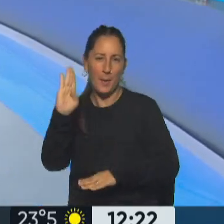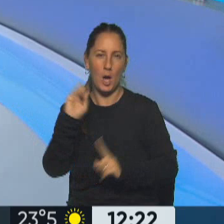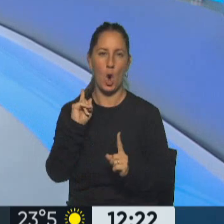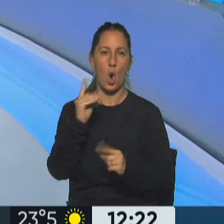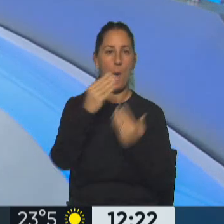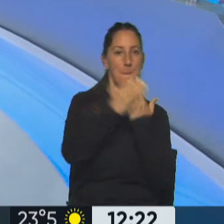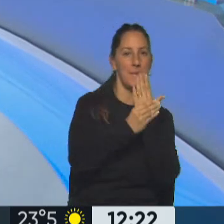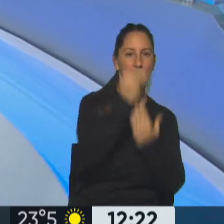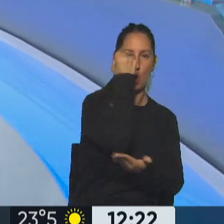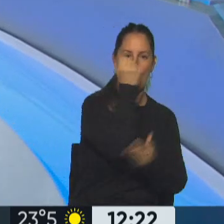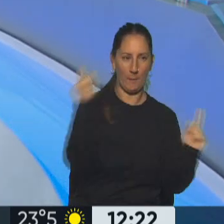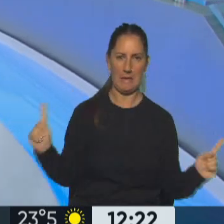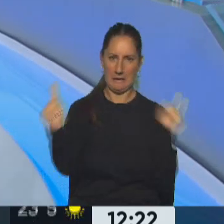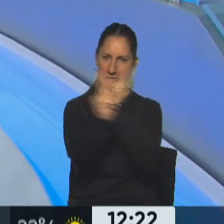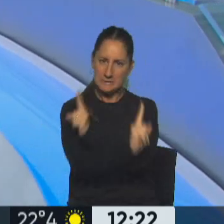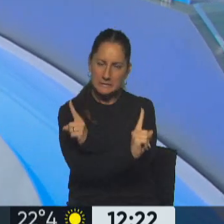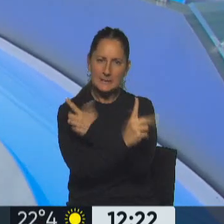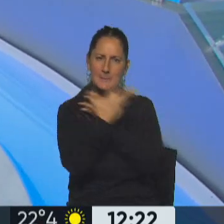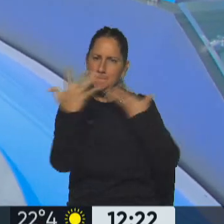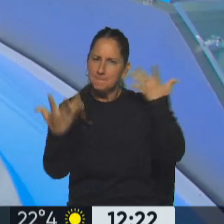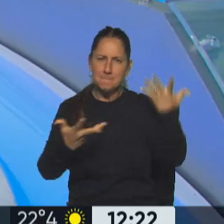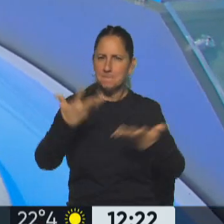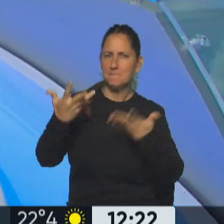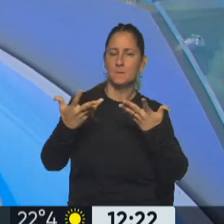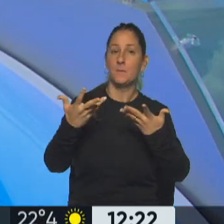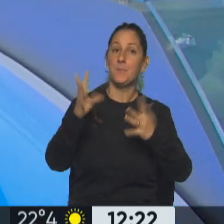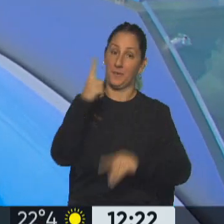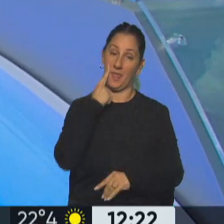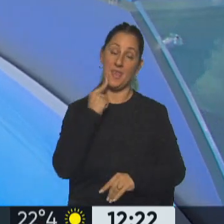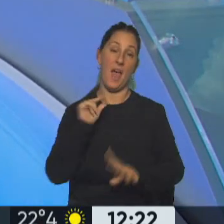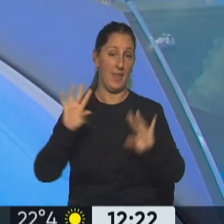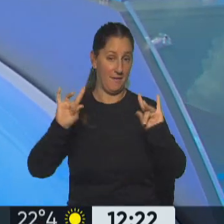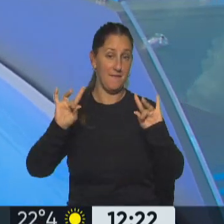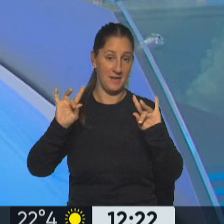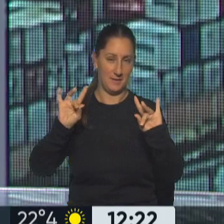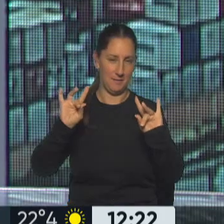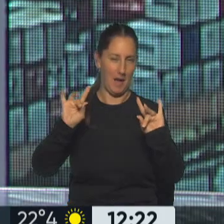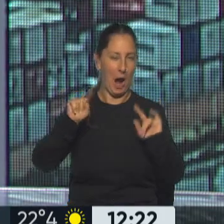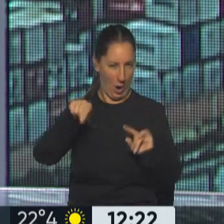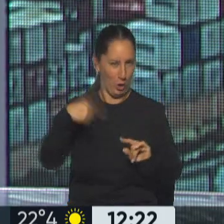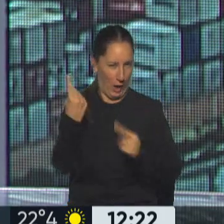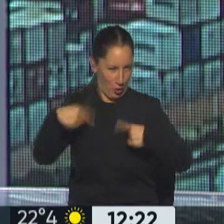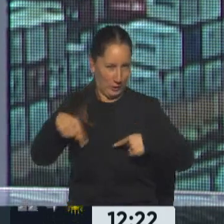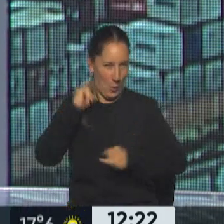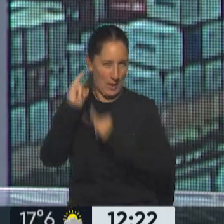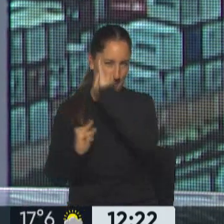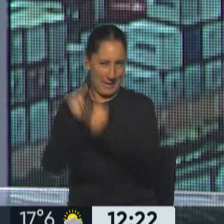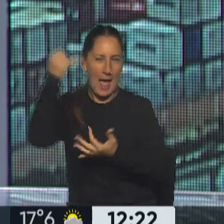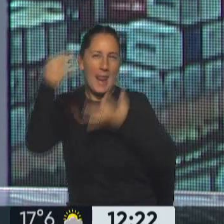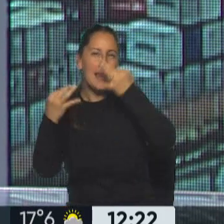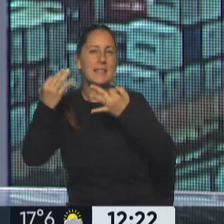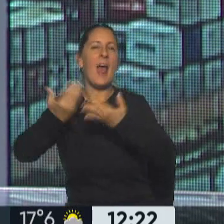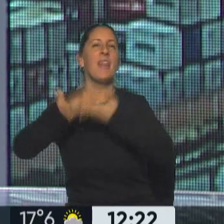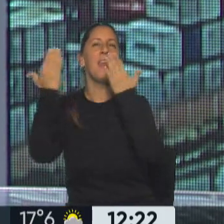del ministro de economía genoma el mayor tensión todavía en un día difícil por por Otro aspecto que ahora vamos seguramente analizar claro